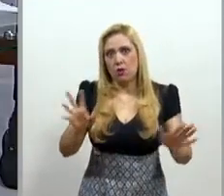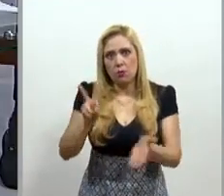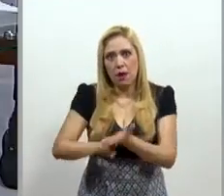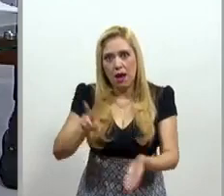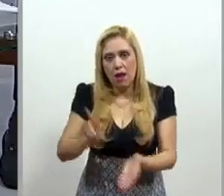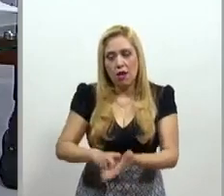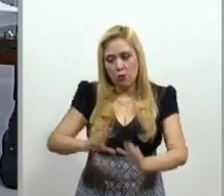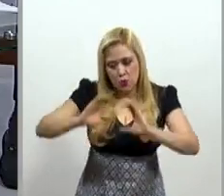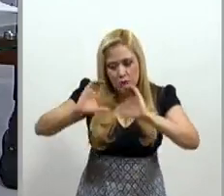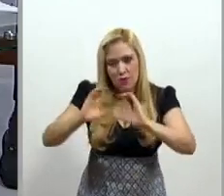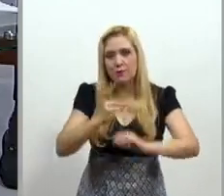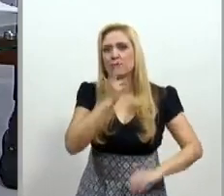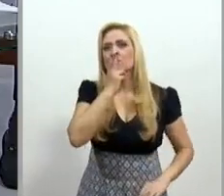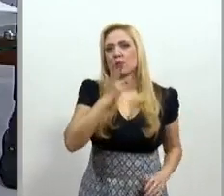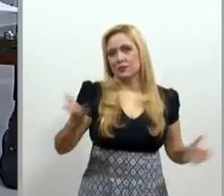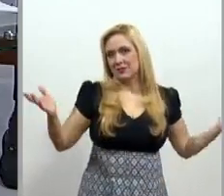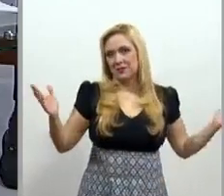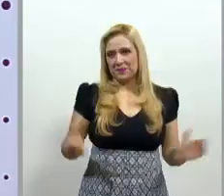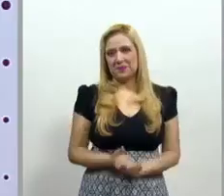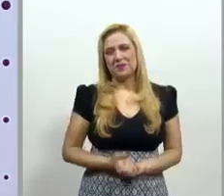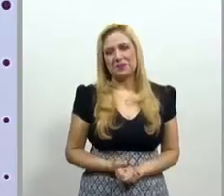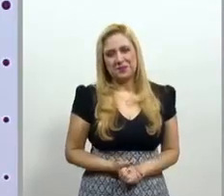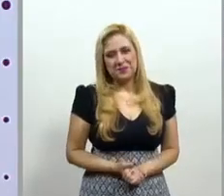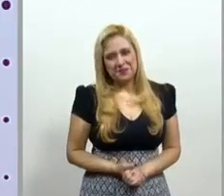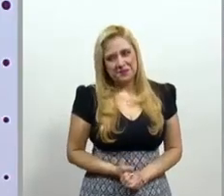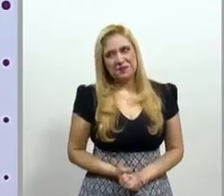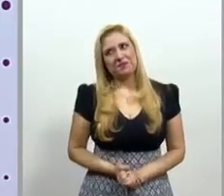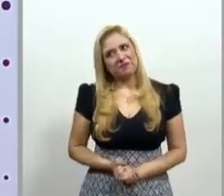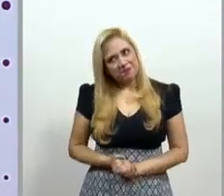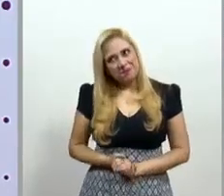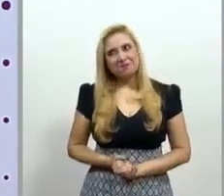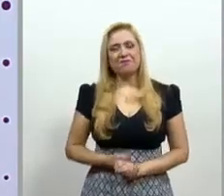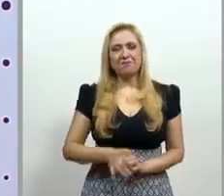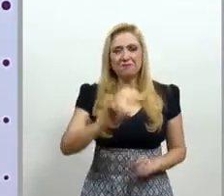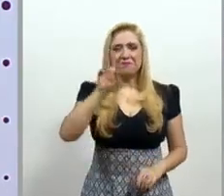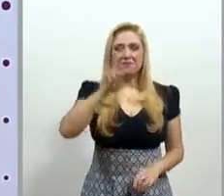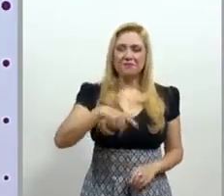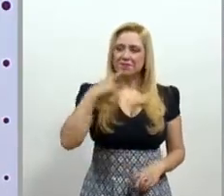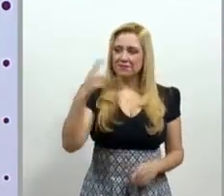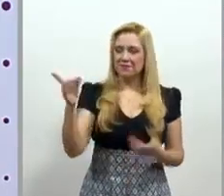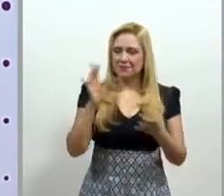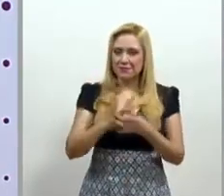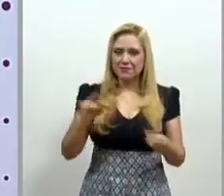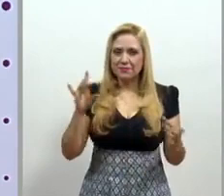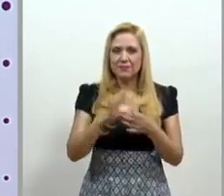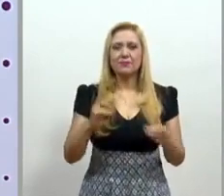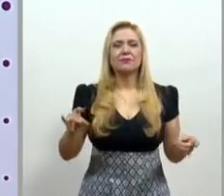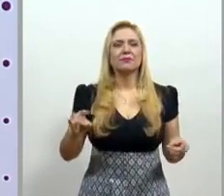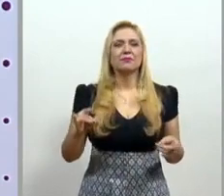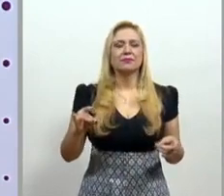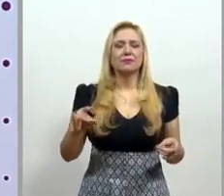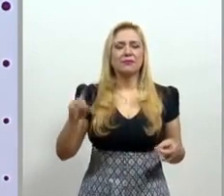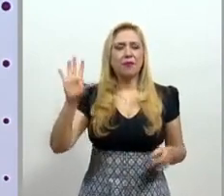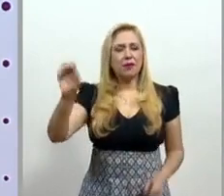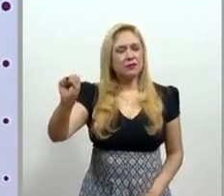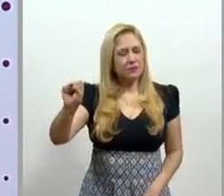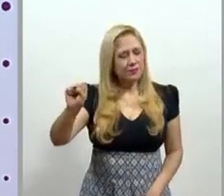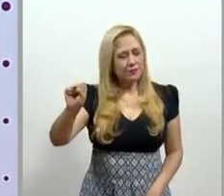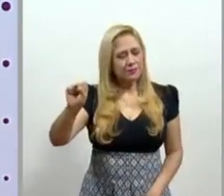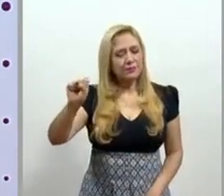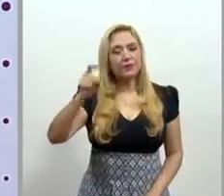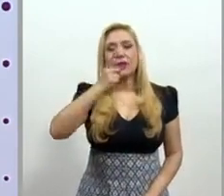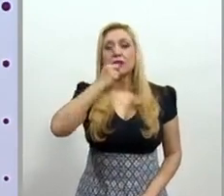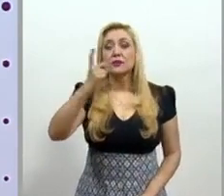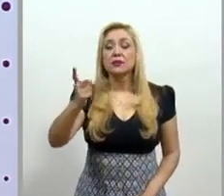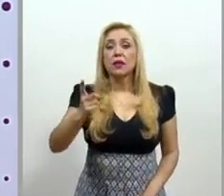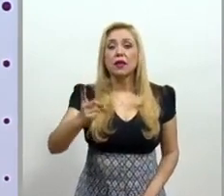objetiva del medio ambiente. Y quiero recuperar, digamos, con lo que estás diciendo y otras cosas que has mencionado en el programa, David, has enfatizado